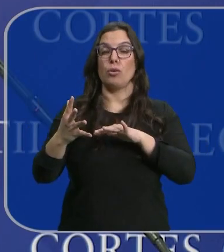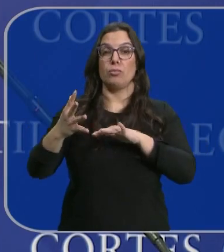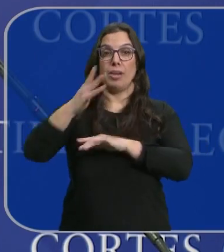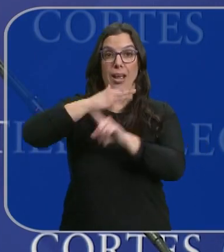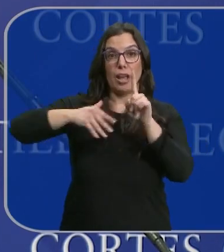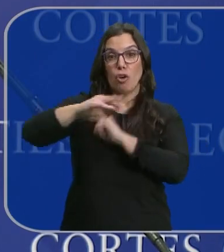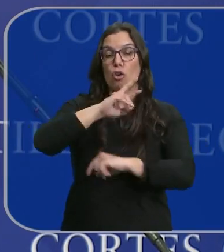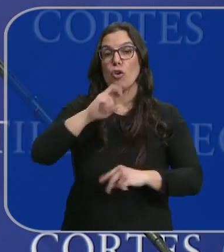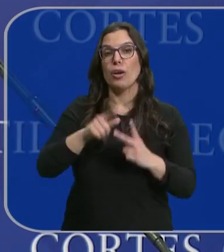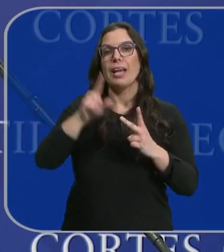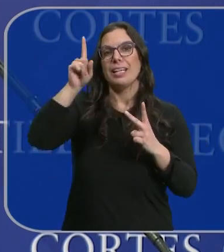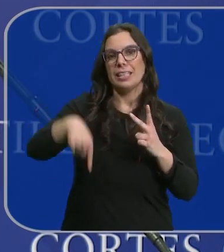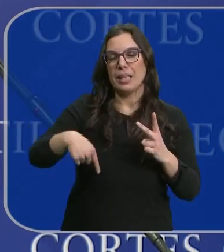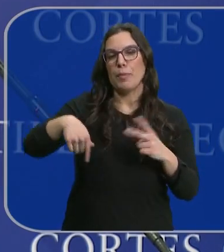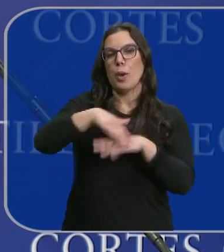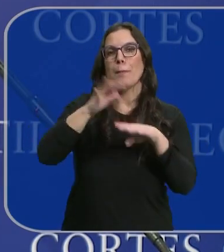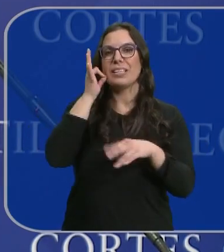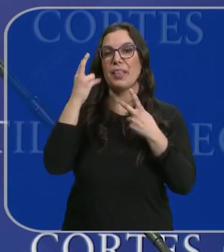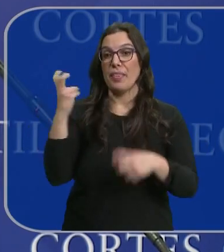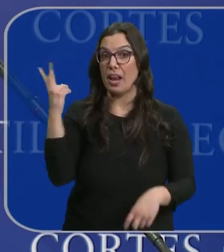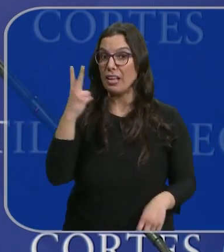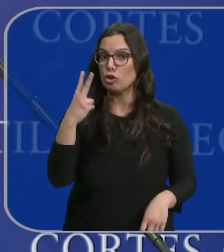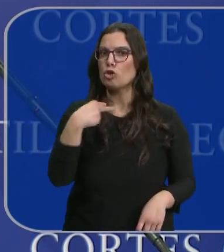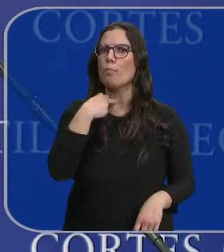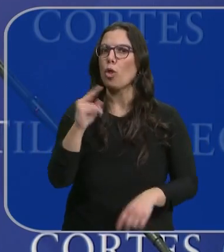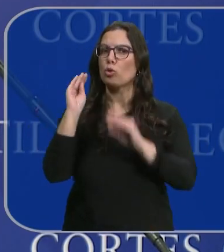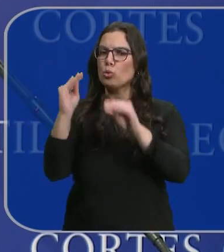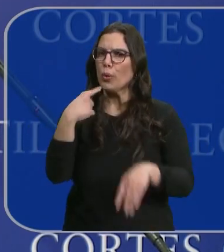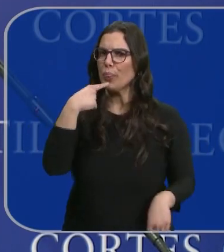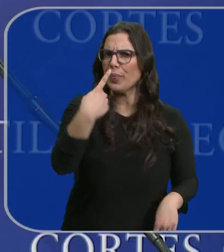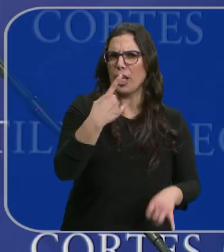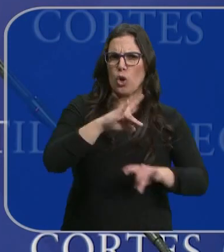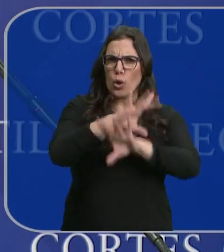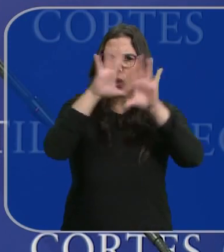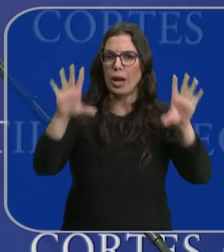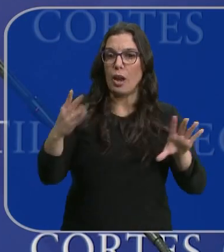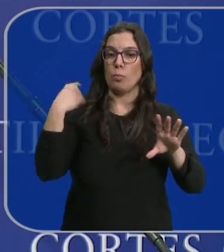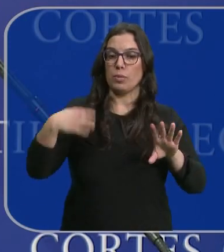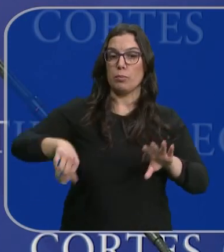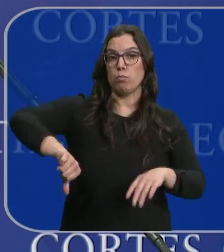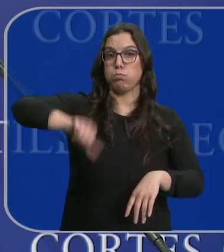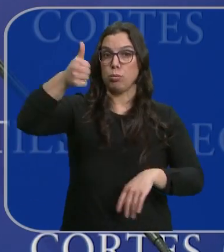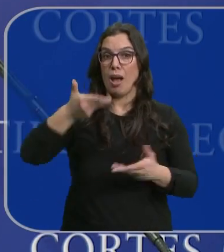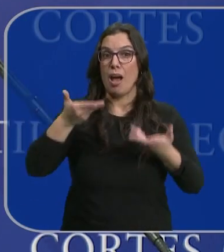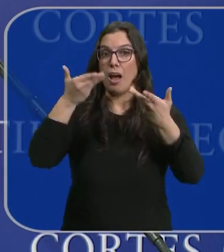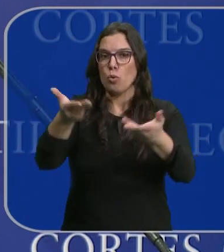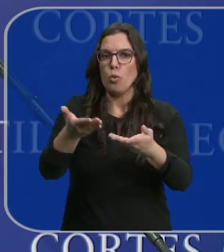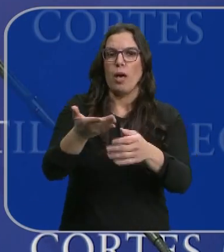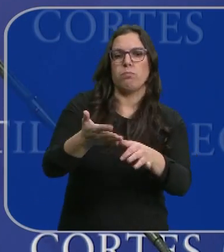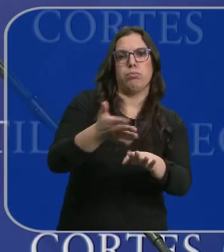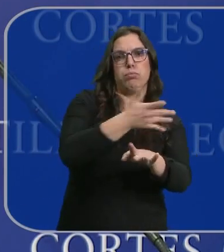Demográfico, y lo dijo María Jesús Montero, ministra de Hacienda. Las dos dijeron clarísimamente que cuando se aprobaran estas ayudas